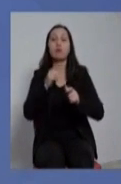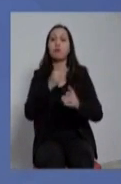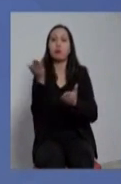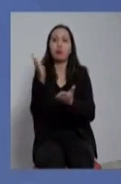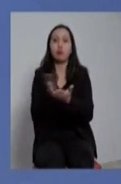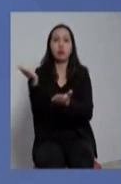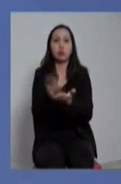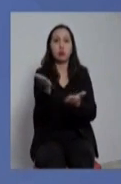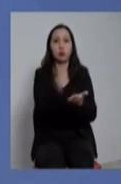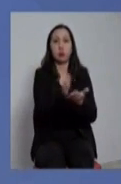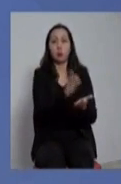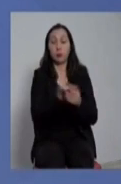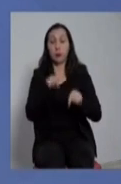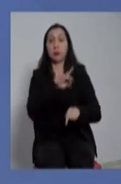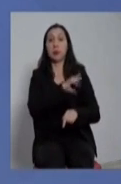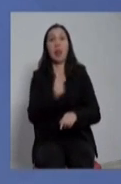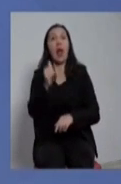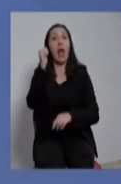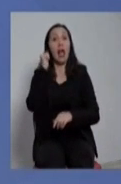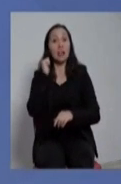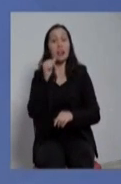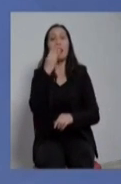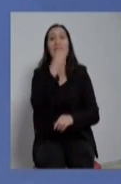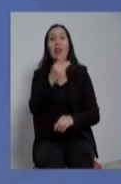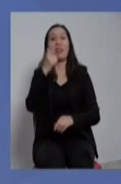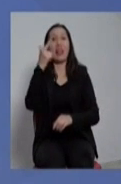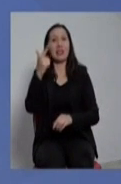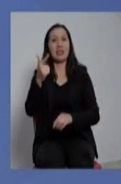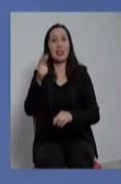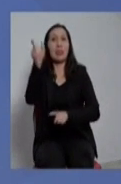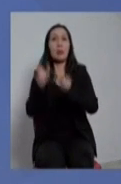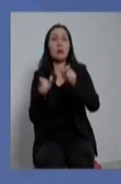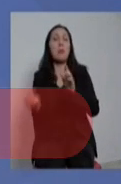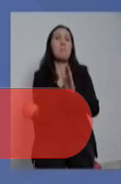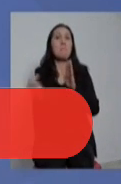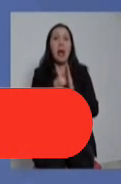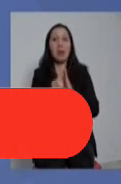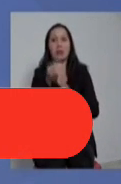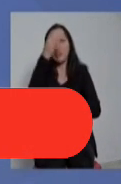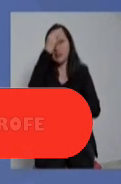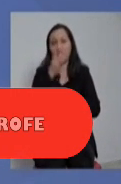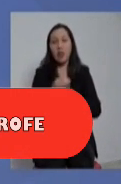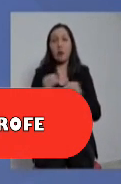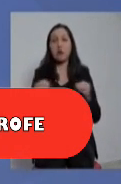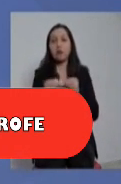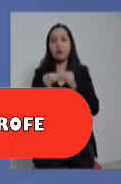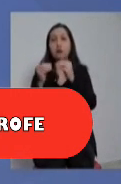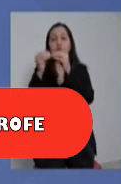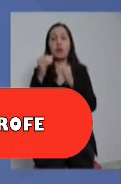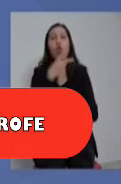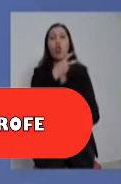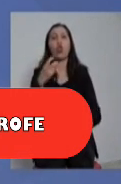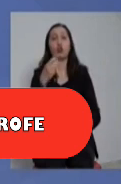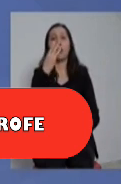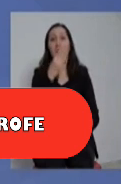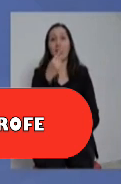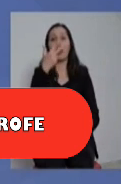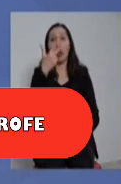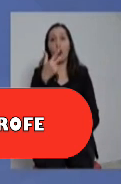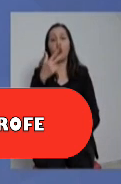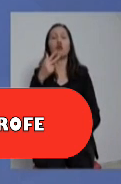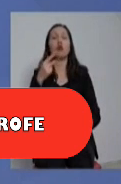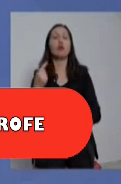sus vidas. En Chile ayer tuvimos 37 casos nuevos, lo que hace un total de